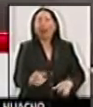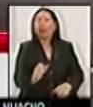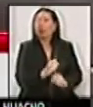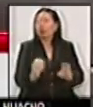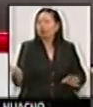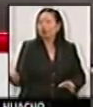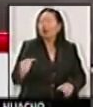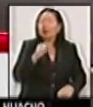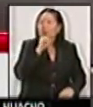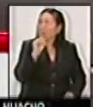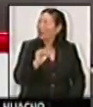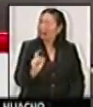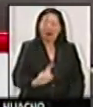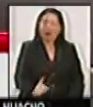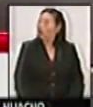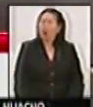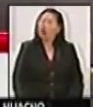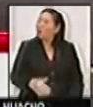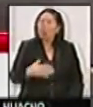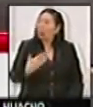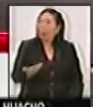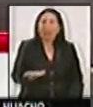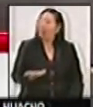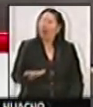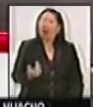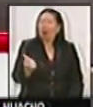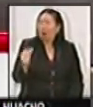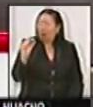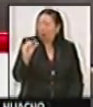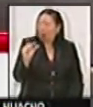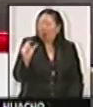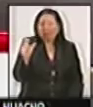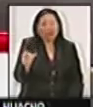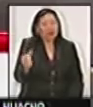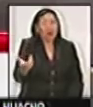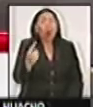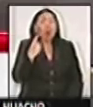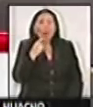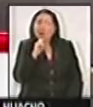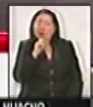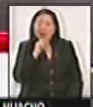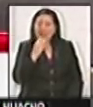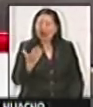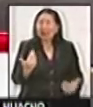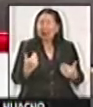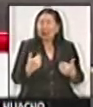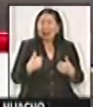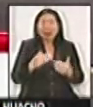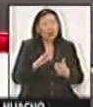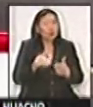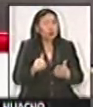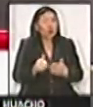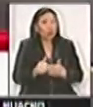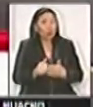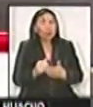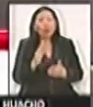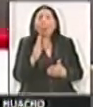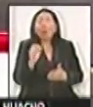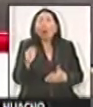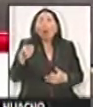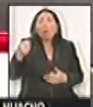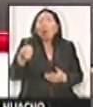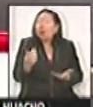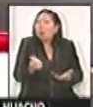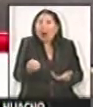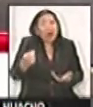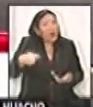jubilación de nuestros ancianos. No podemos seguir jugando con trabajadores y trabajadoras que tienen todo a través de bonos y no